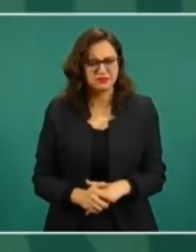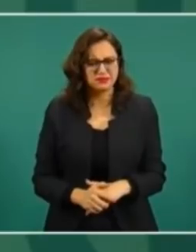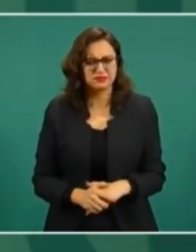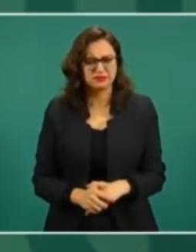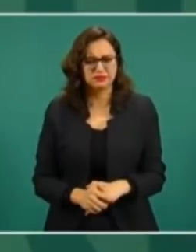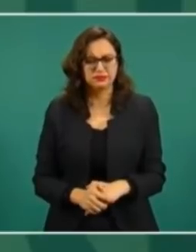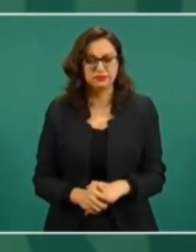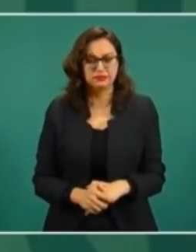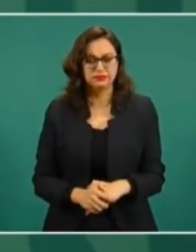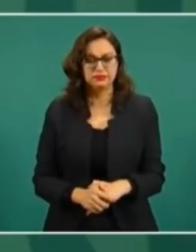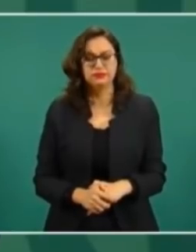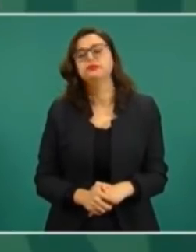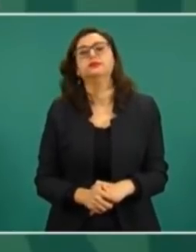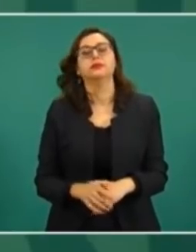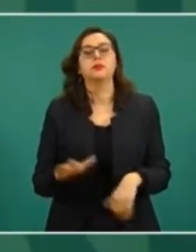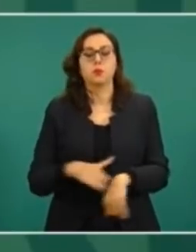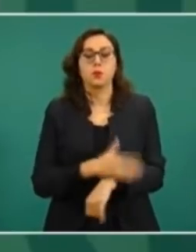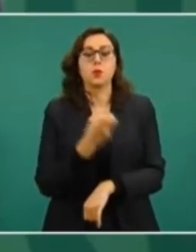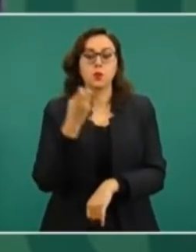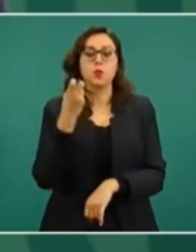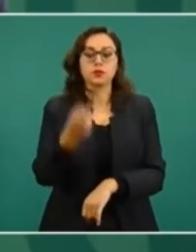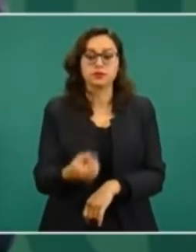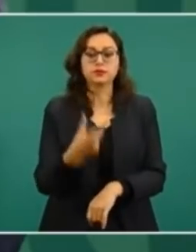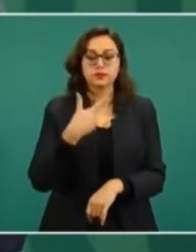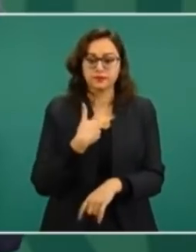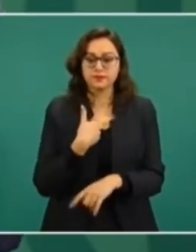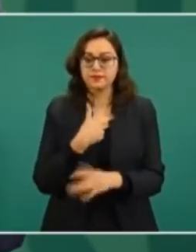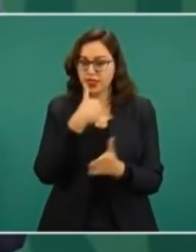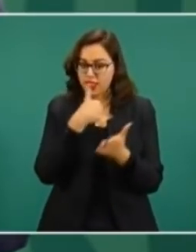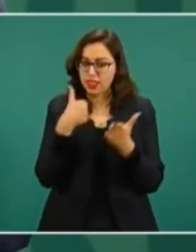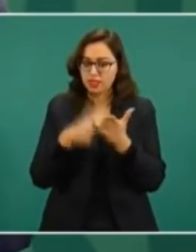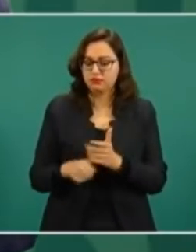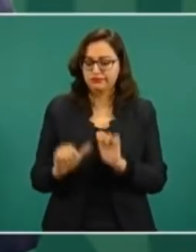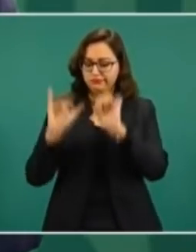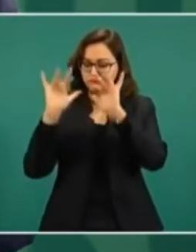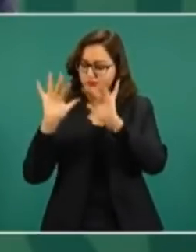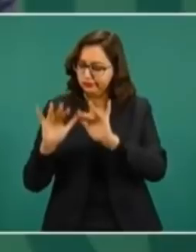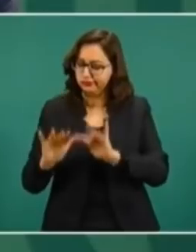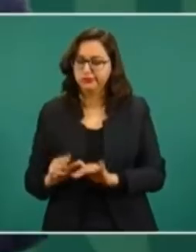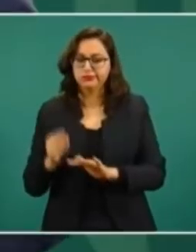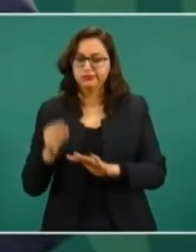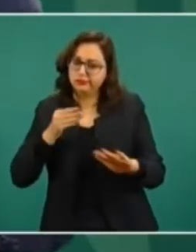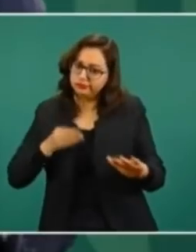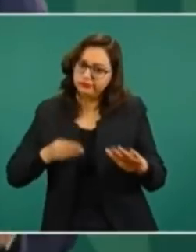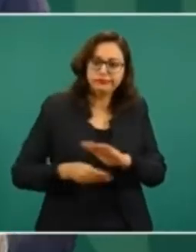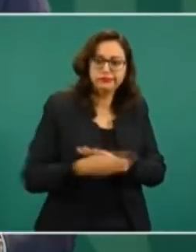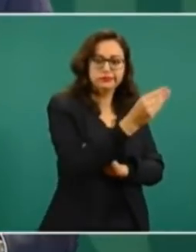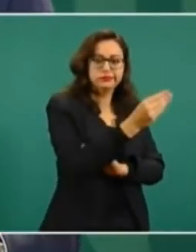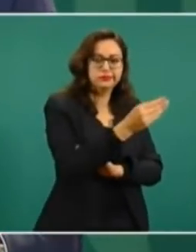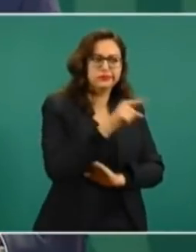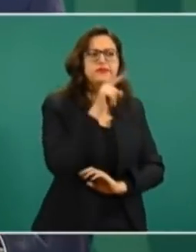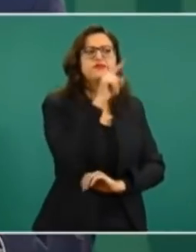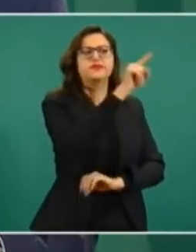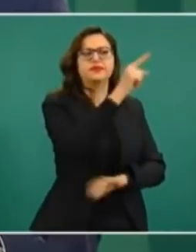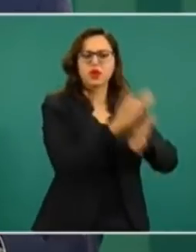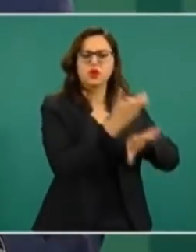Entonces, cuando se manda la nota diplomática, pues responden de que en efecto